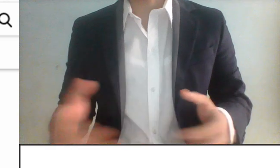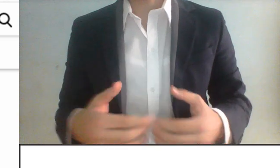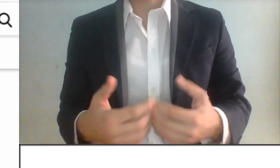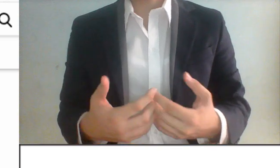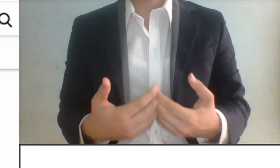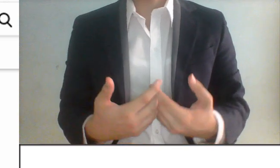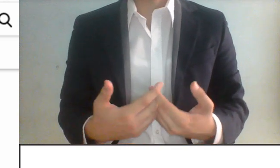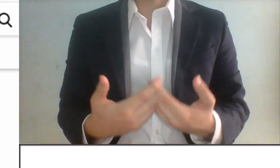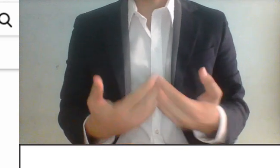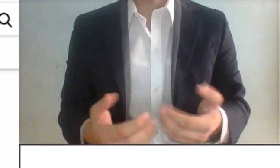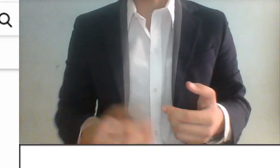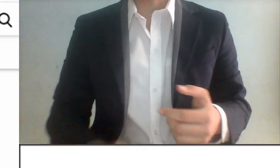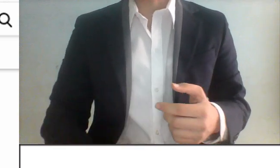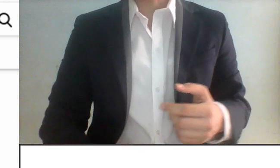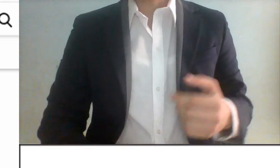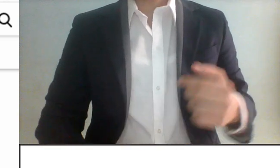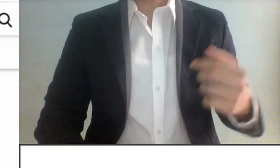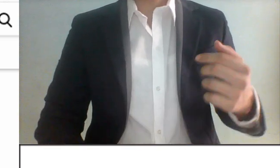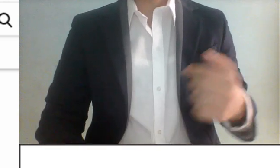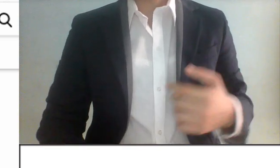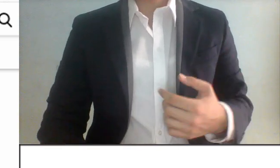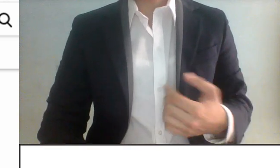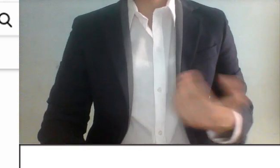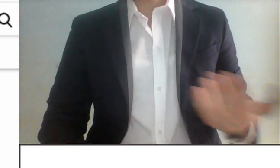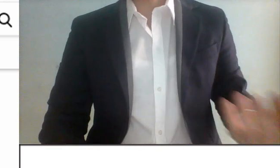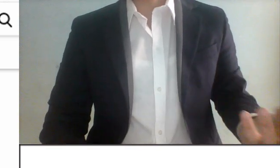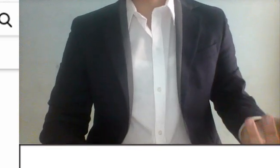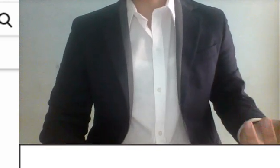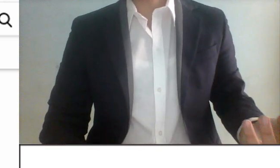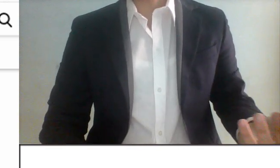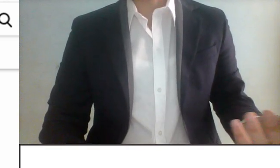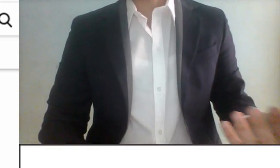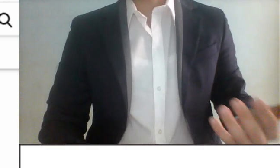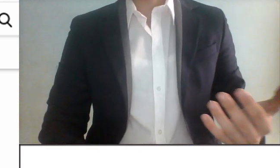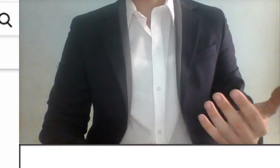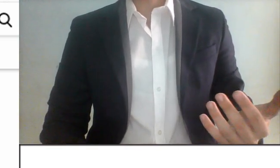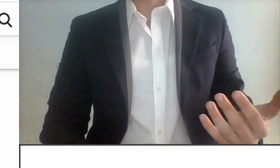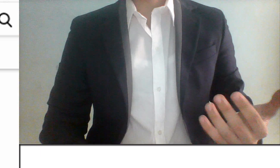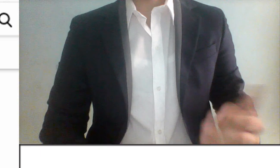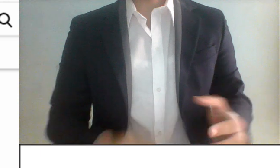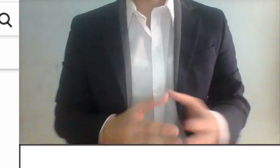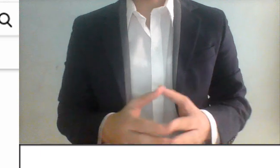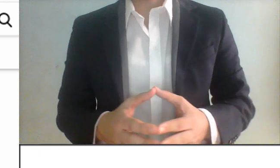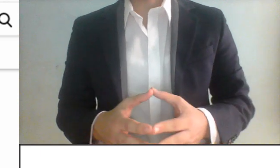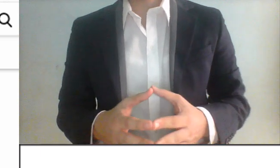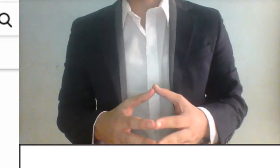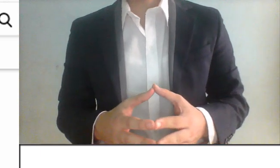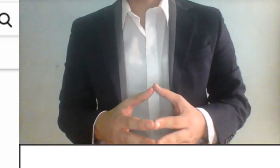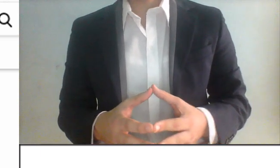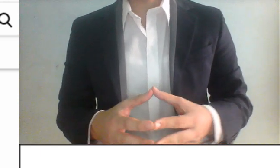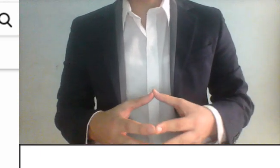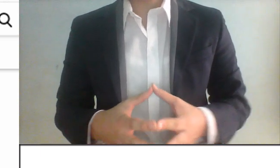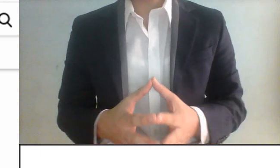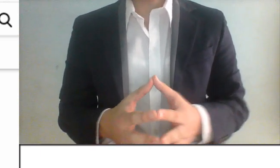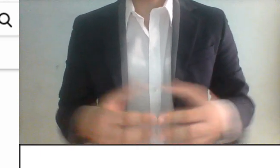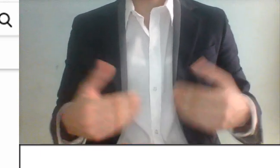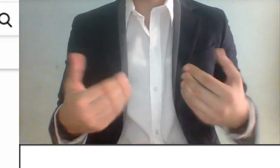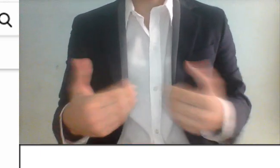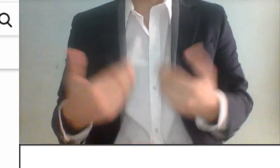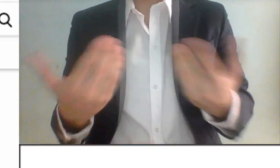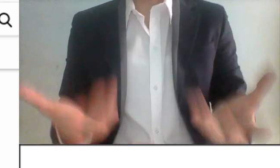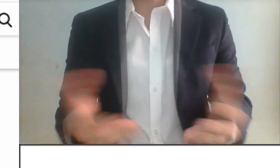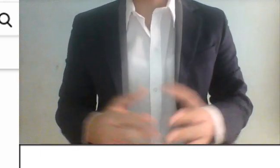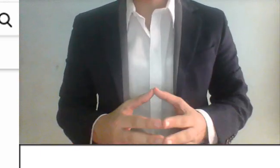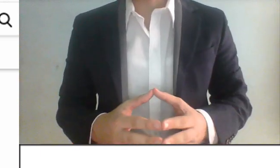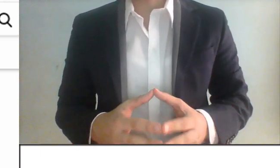rosario robles que terminó metiendo un amparo donde bueno tenemos que destacar varias cosas cuando estos personajes terminan pidiendo pues